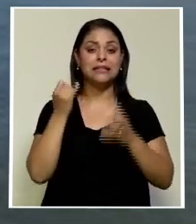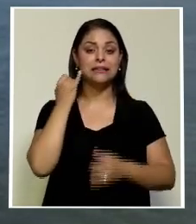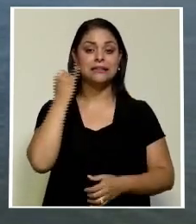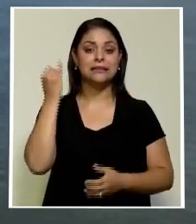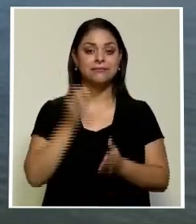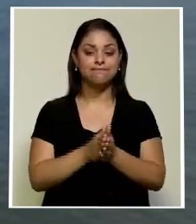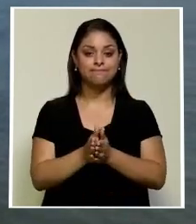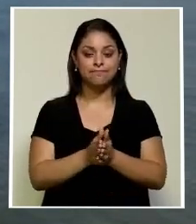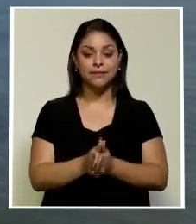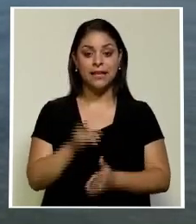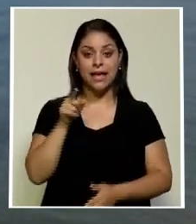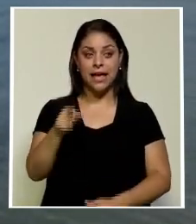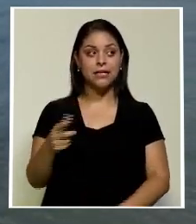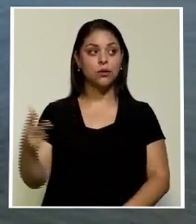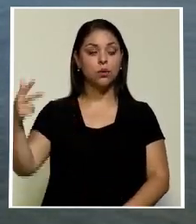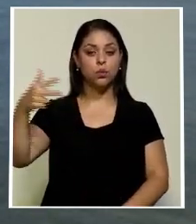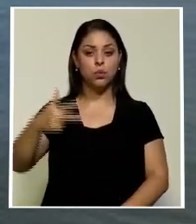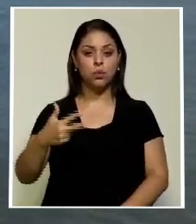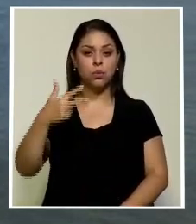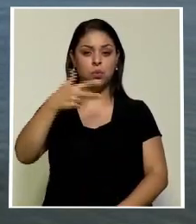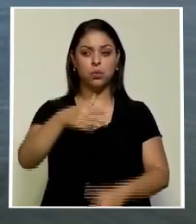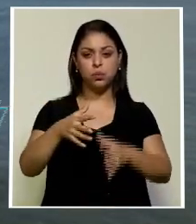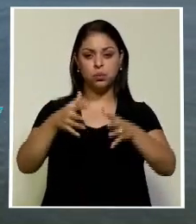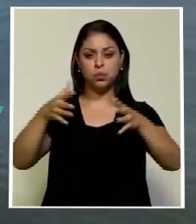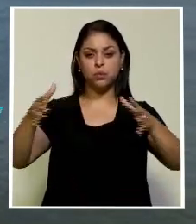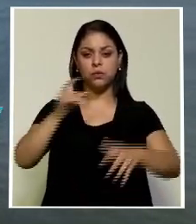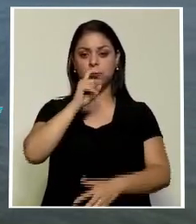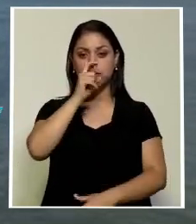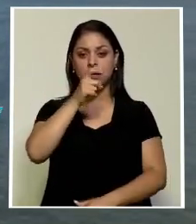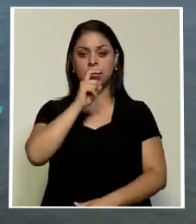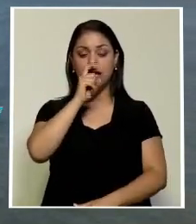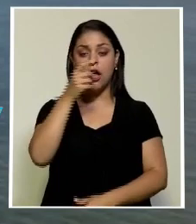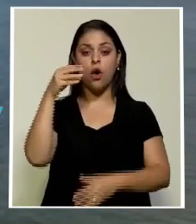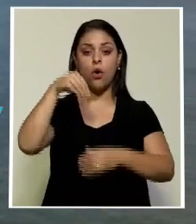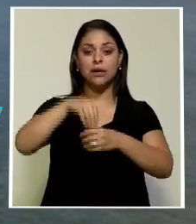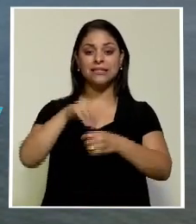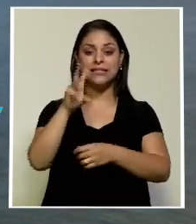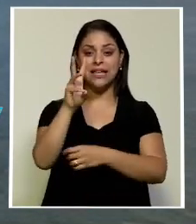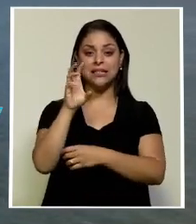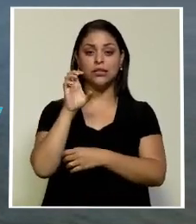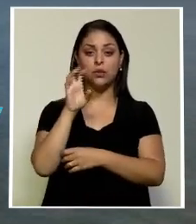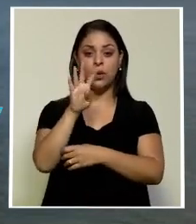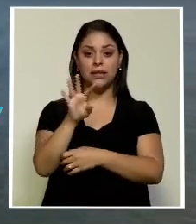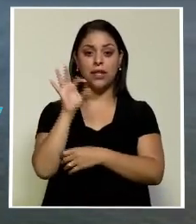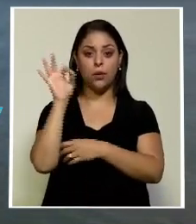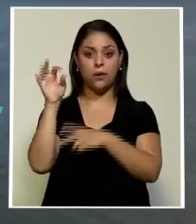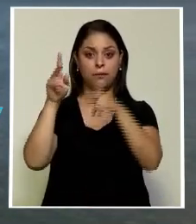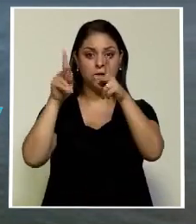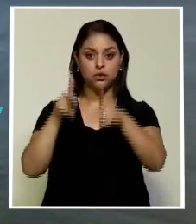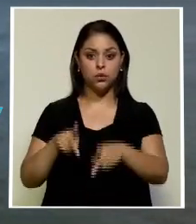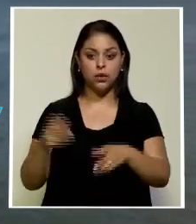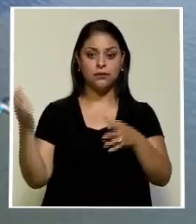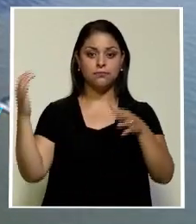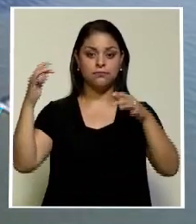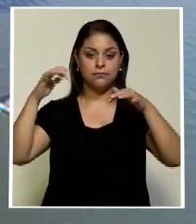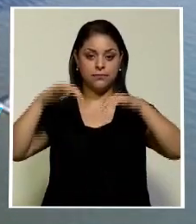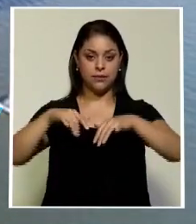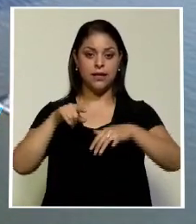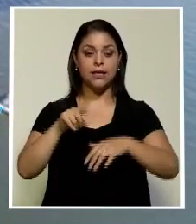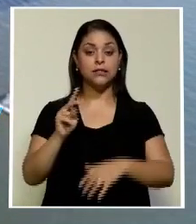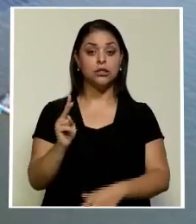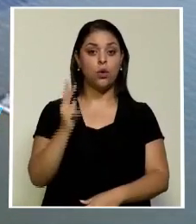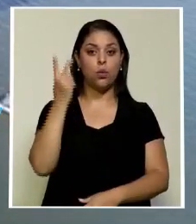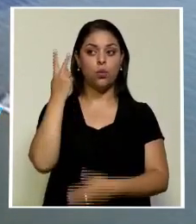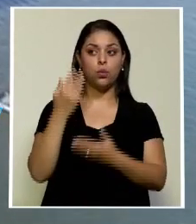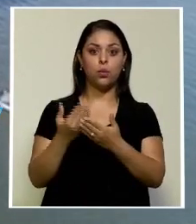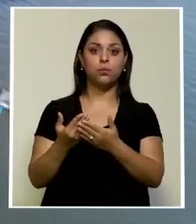Punta Arenas el pasado 8 de octubre con 649 cruceristas. Es el segundo que vuelve a la perla del Pacífico,